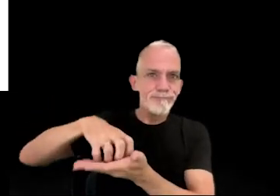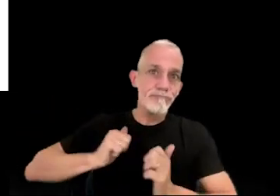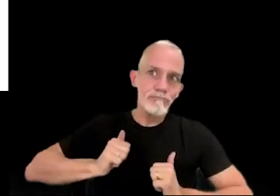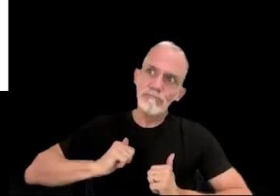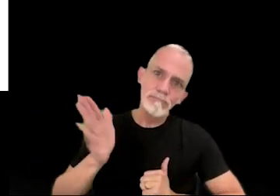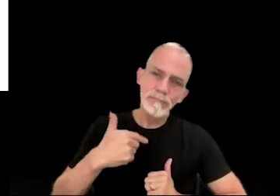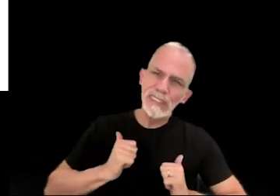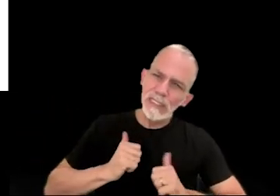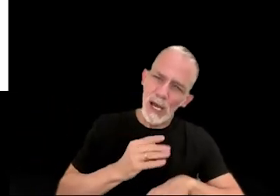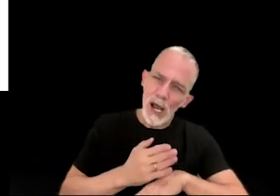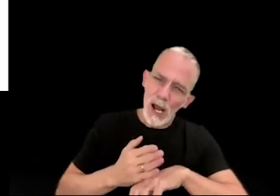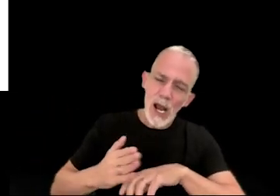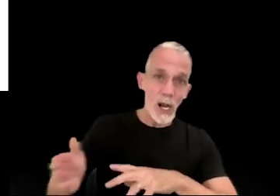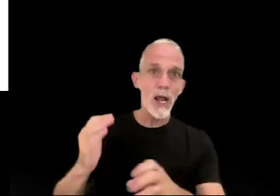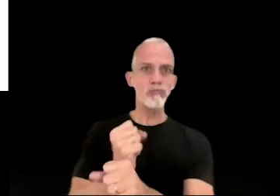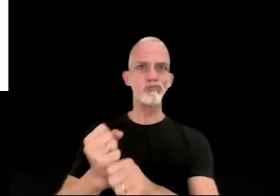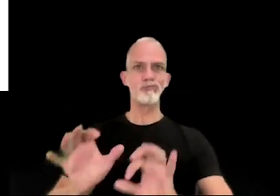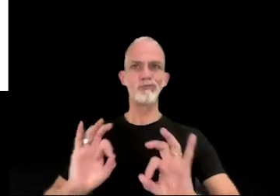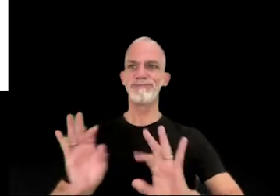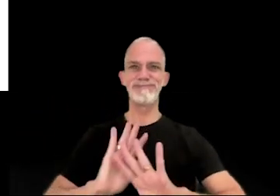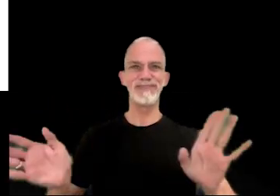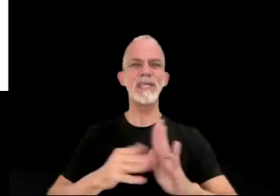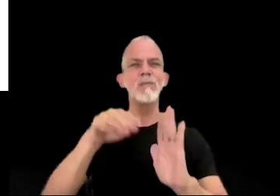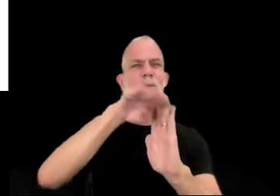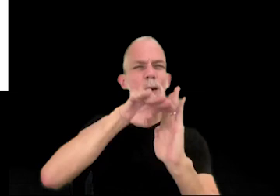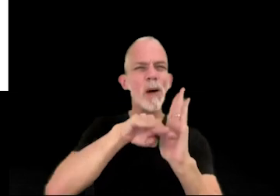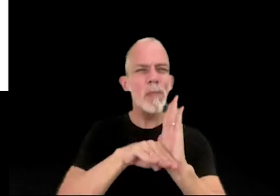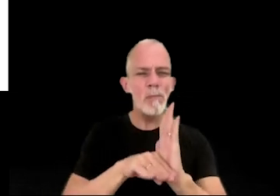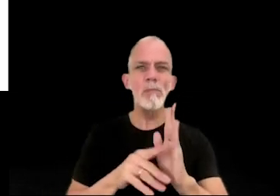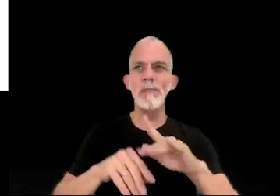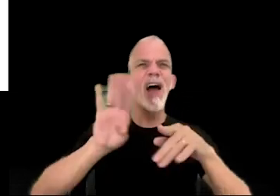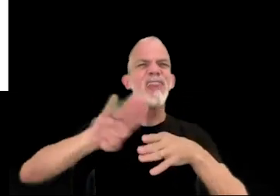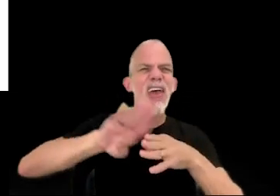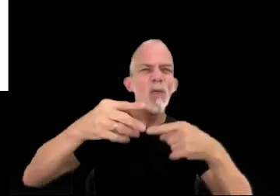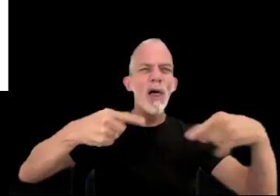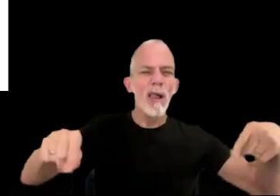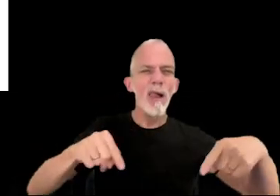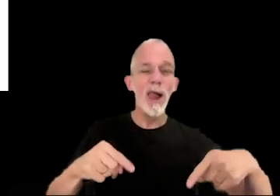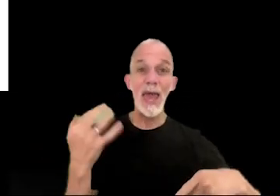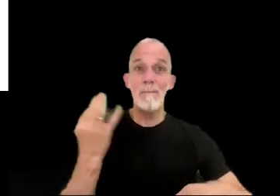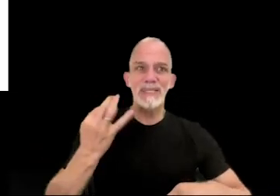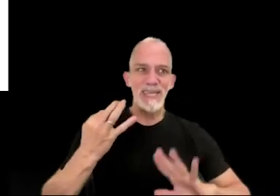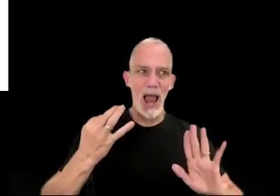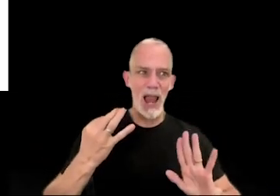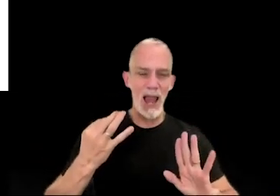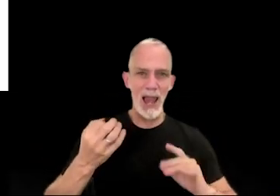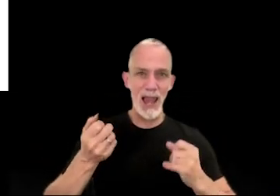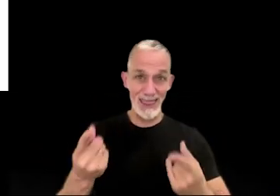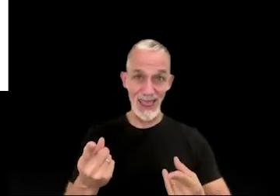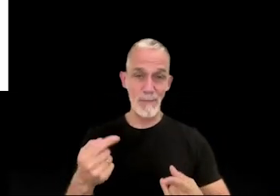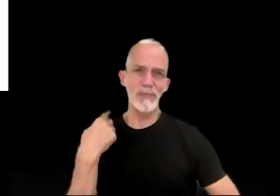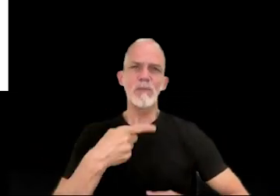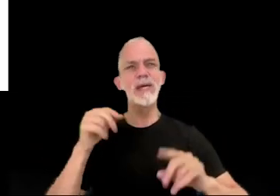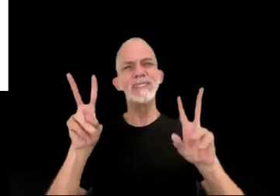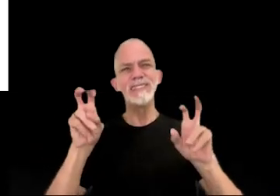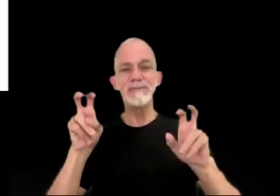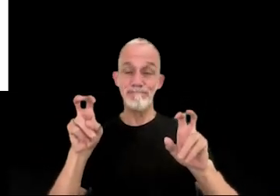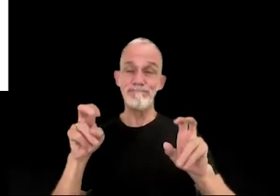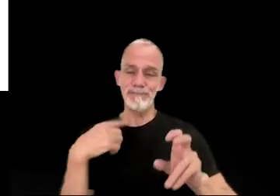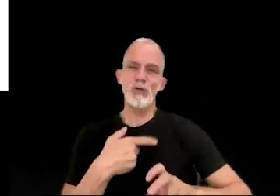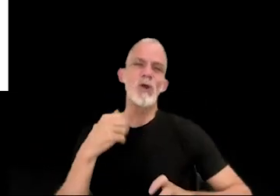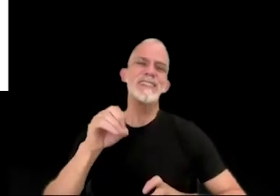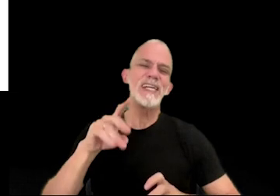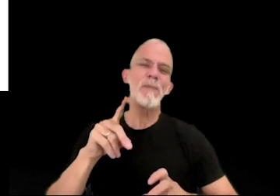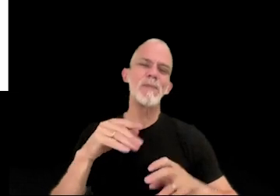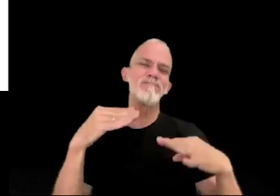trabajar sobre lo que es este régimen de regularización excepcional que hemos denominado, que nosotros llamamos en el